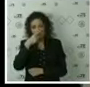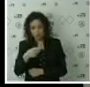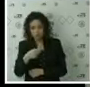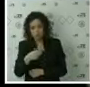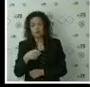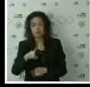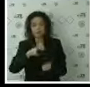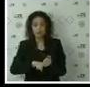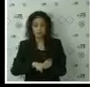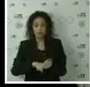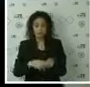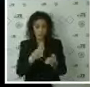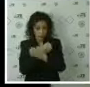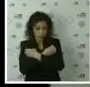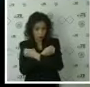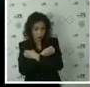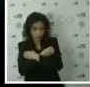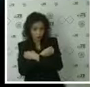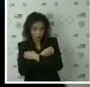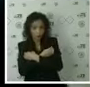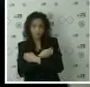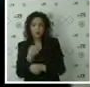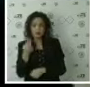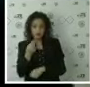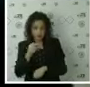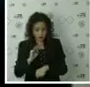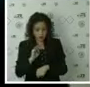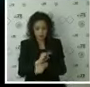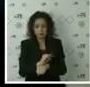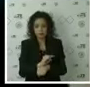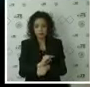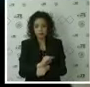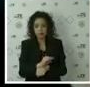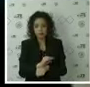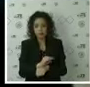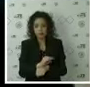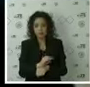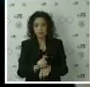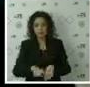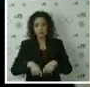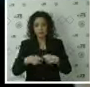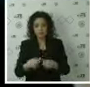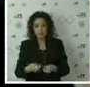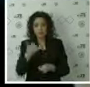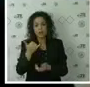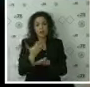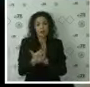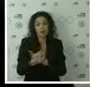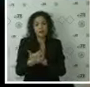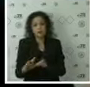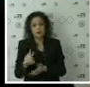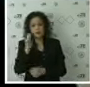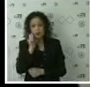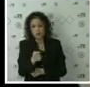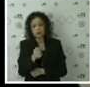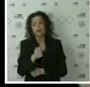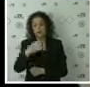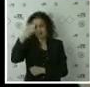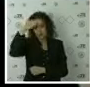la educación un factor de protección y proporcionarnos, además de un